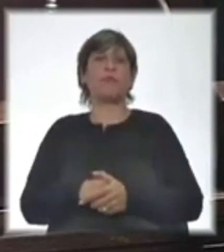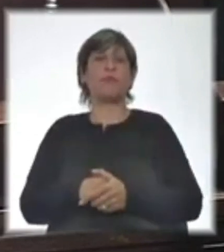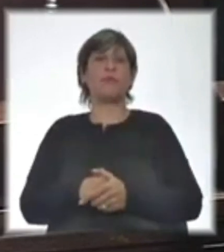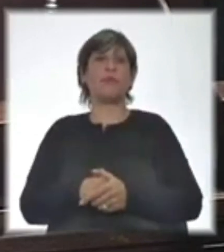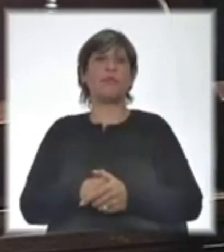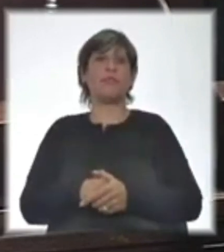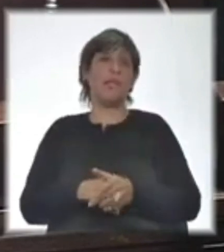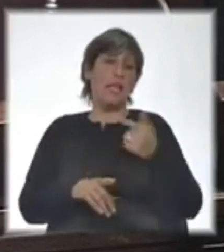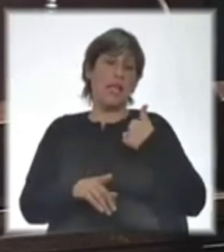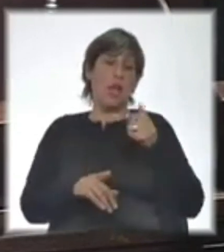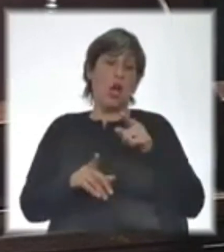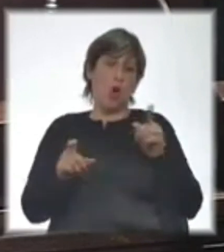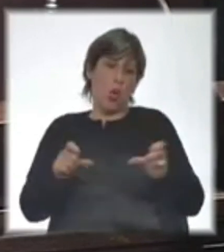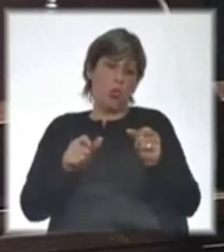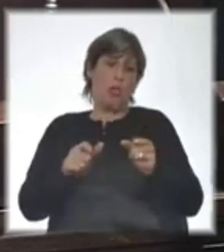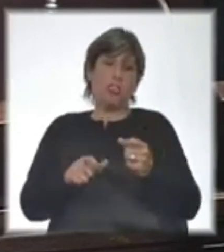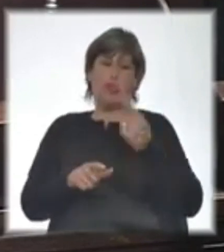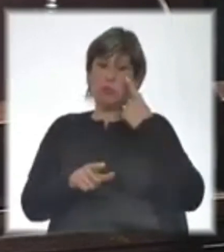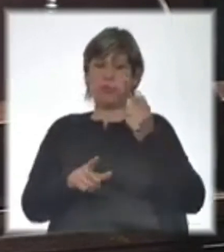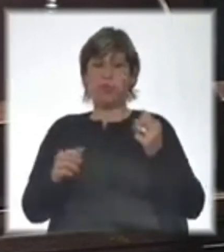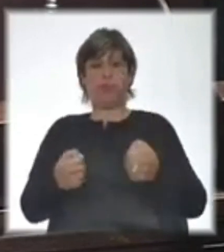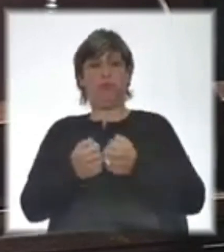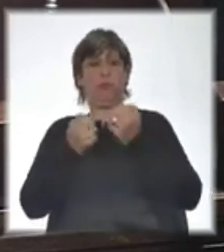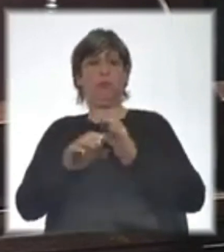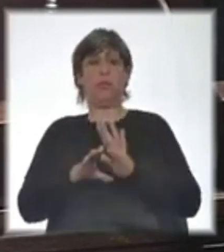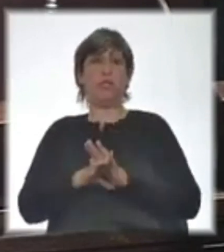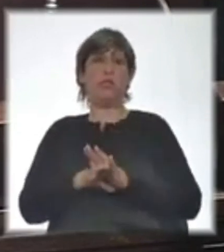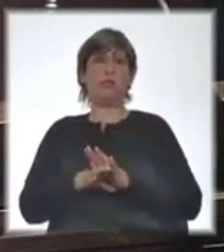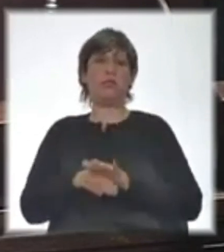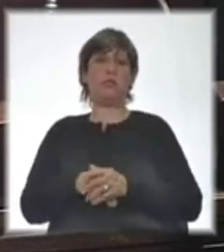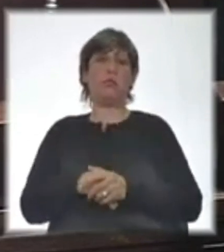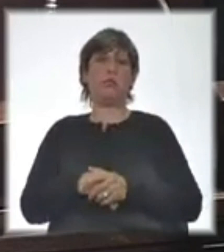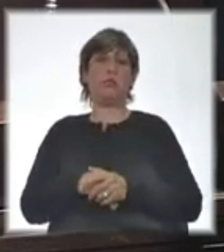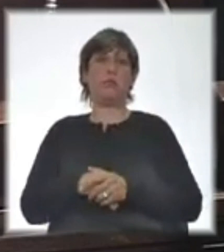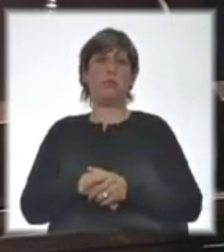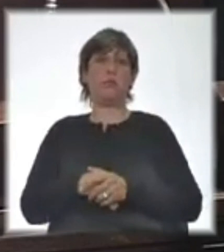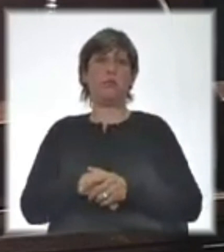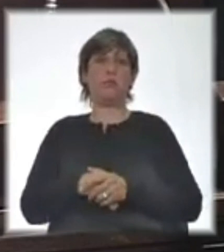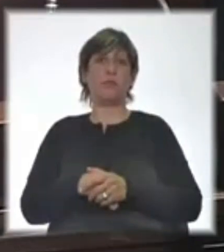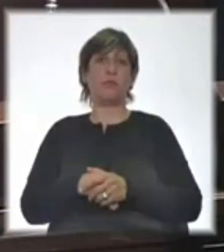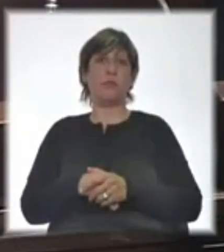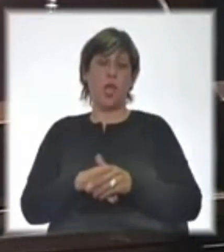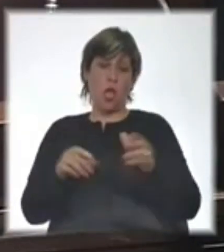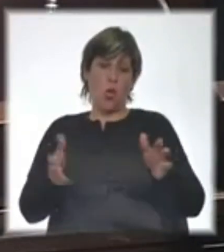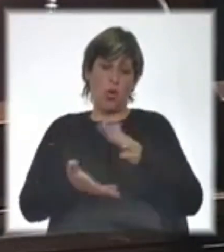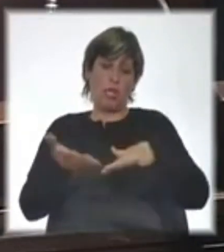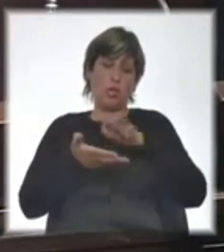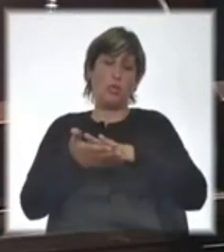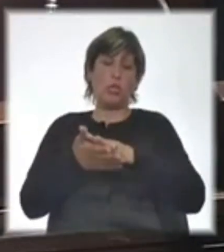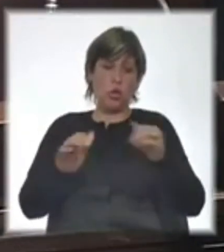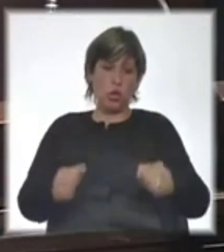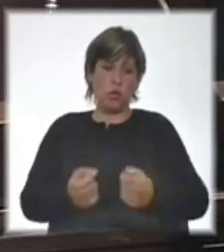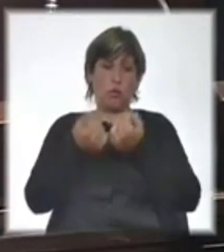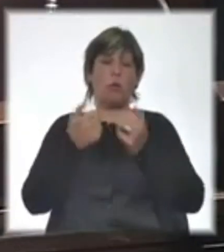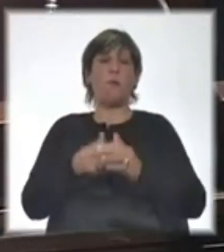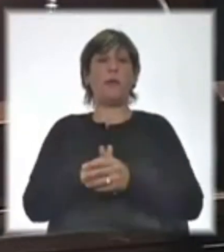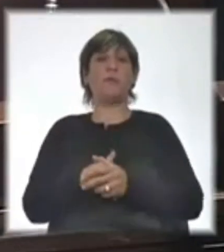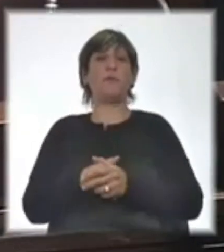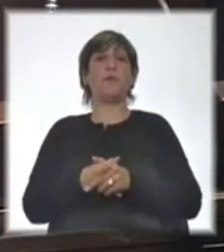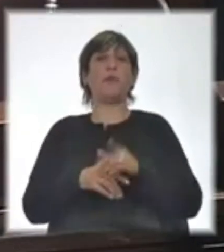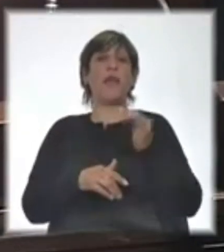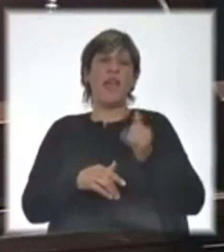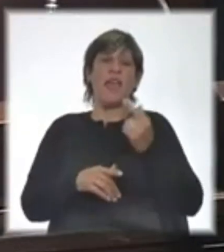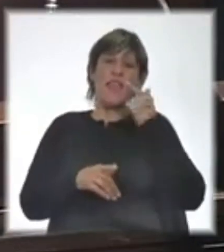hecho imprevisto, no lo voy a leer porque todos lo conocen de memoria, ante un hecho imprevisto, detener